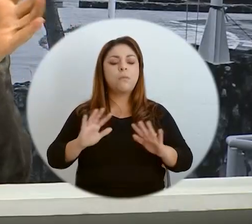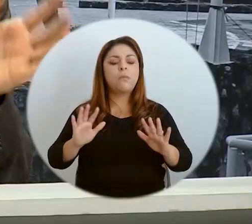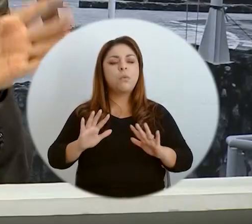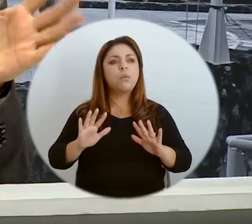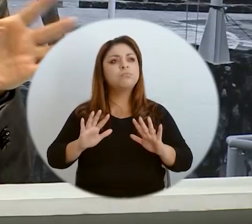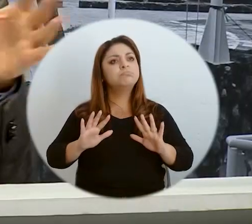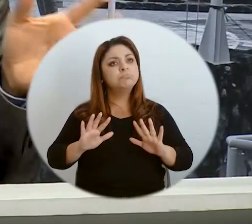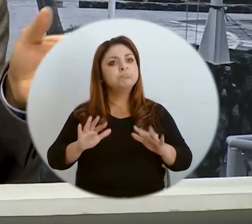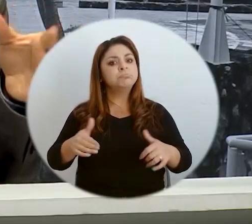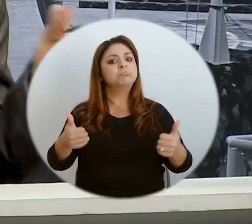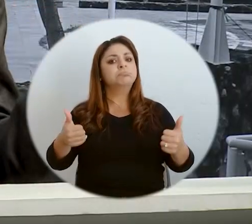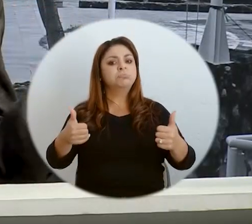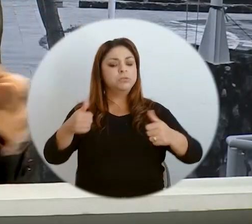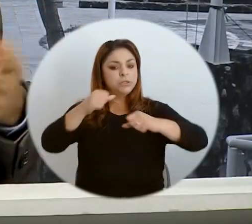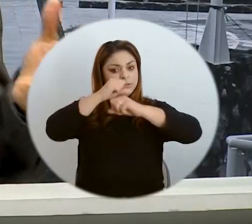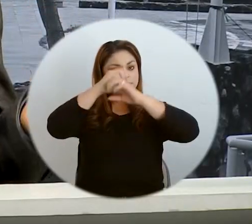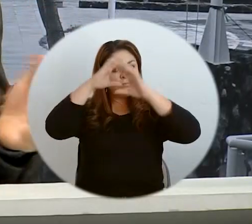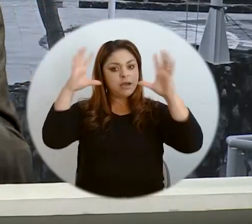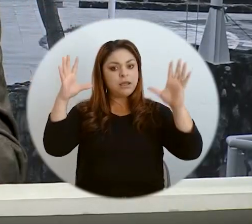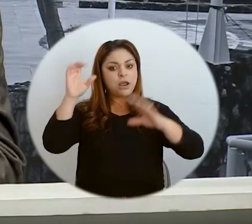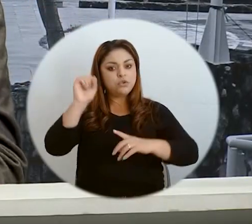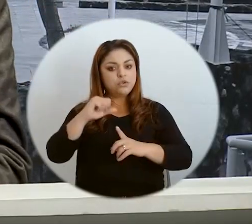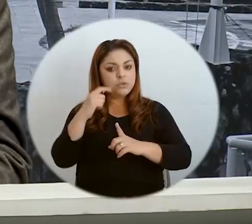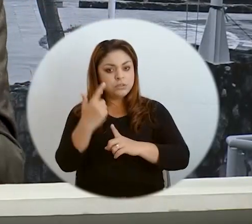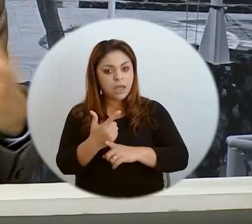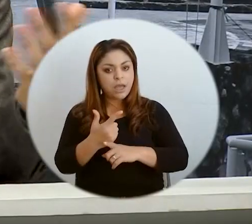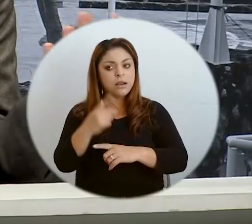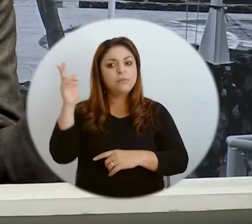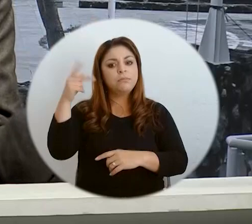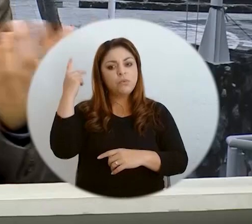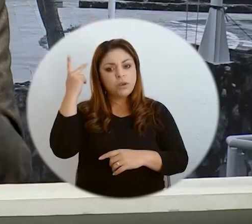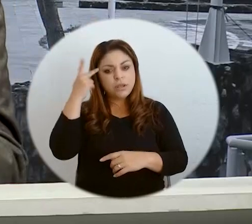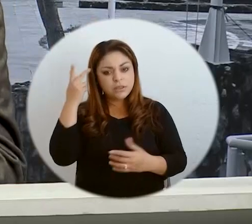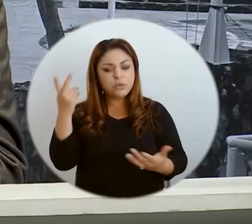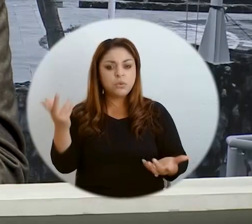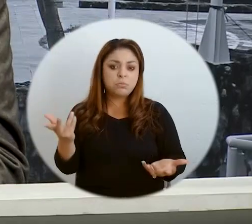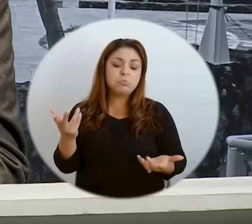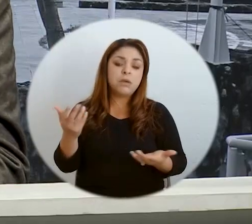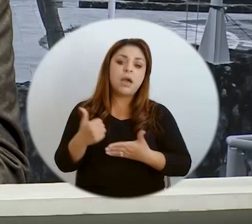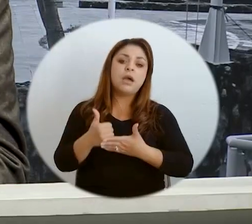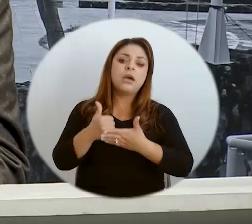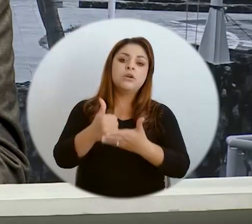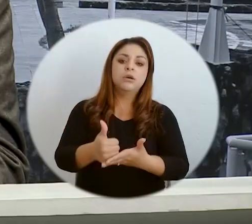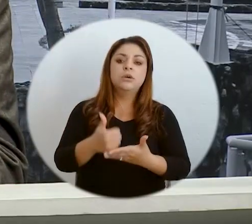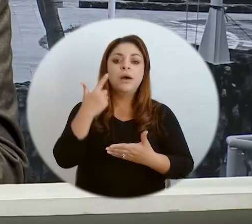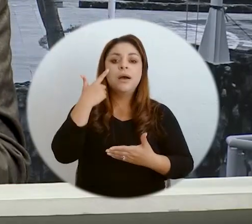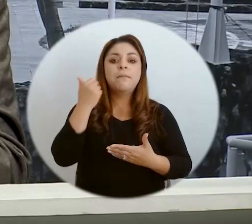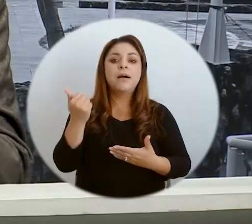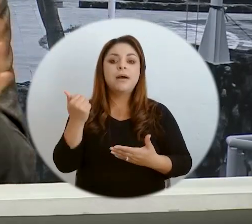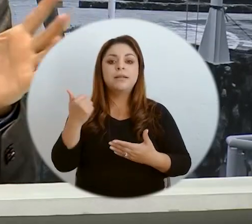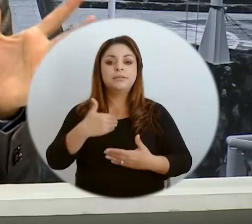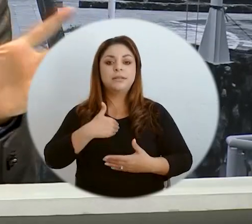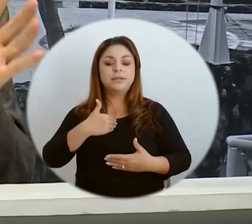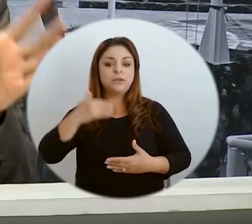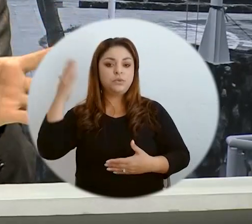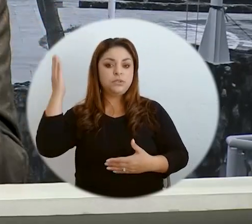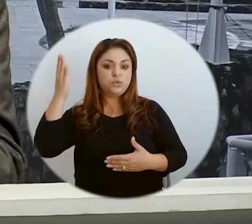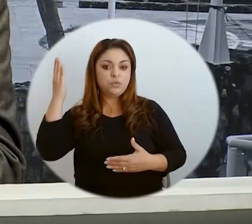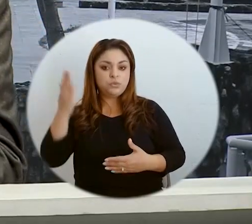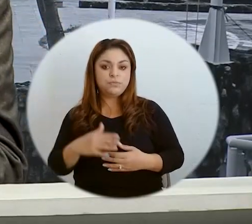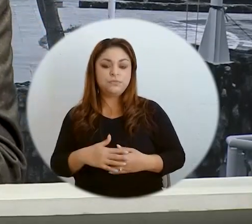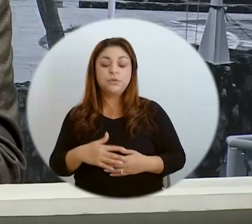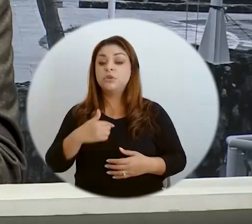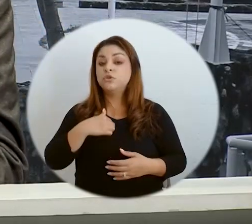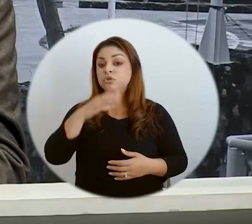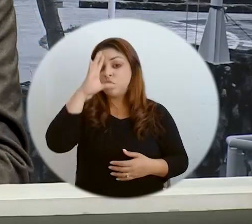repente instala una certeza en el imaginario social, en el imaginario político de algunos actores también, y sirve para construir o